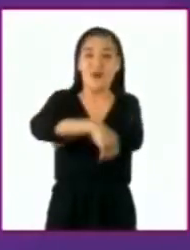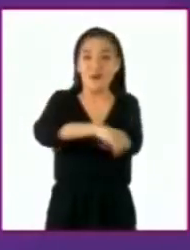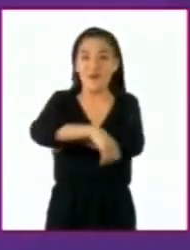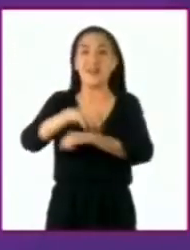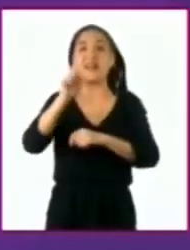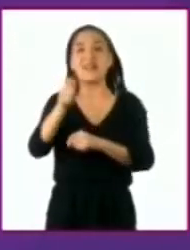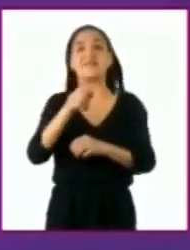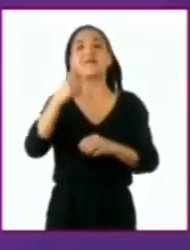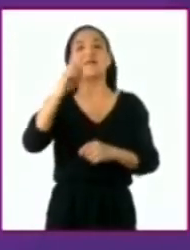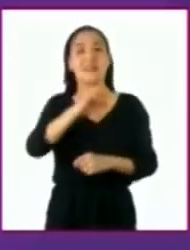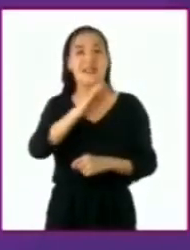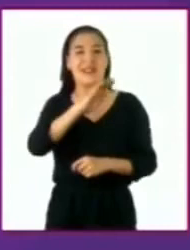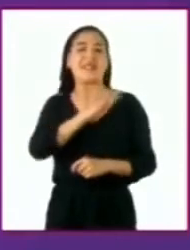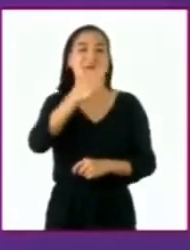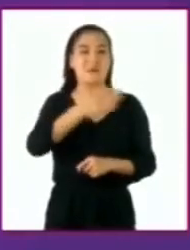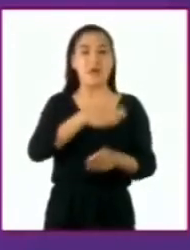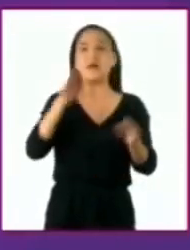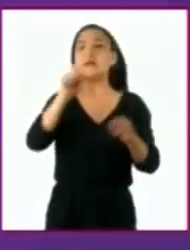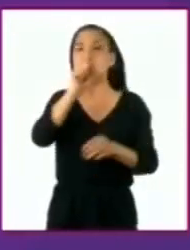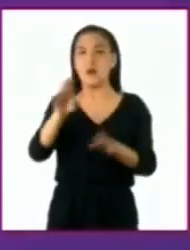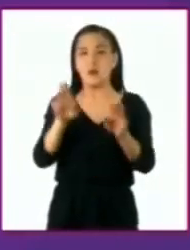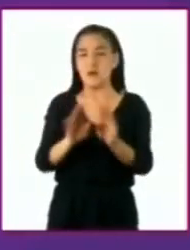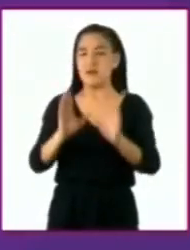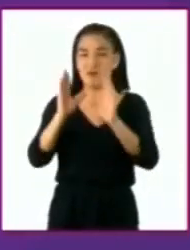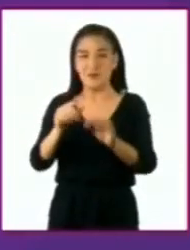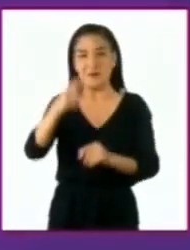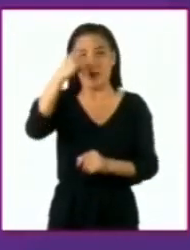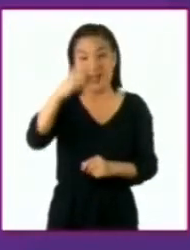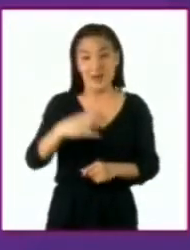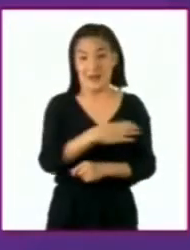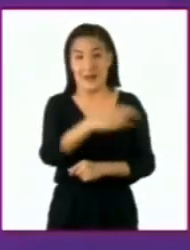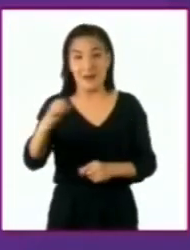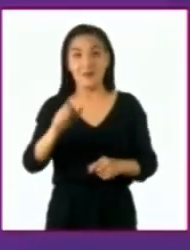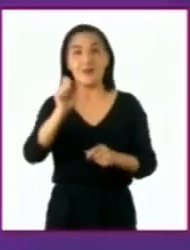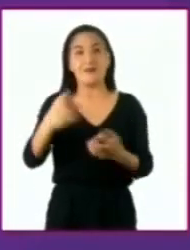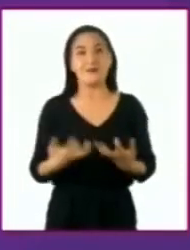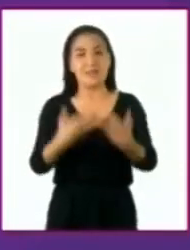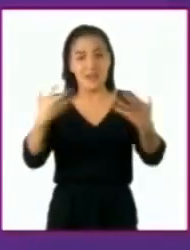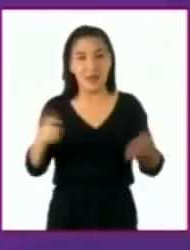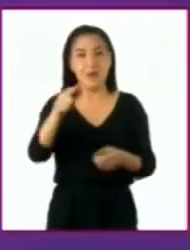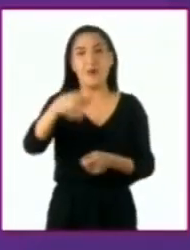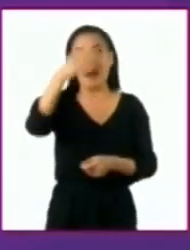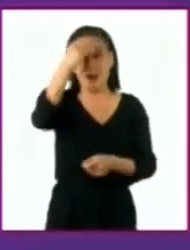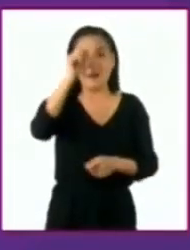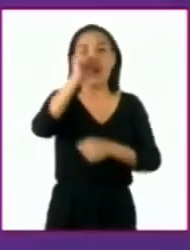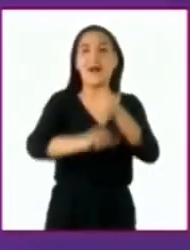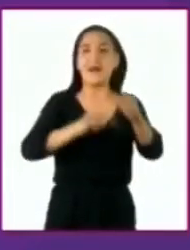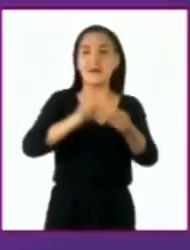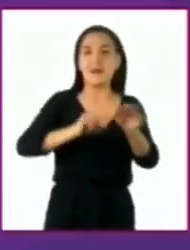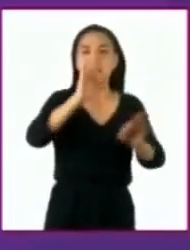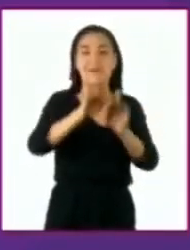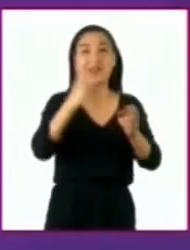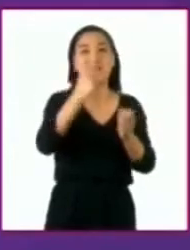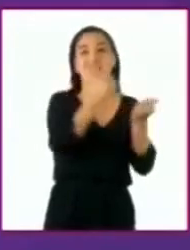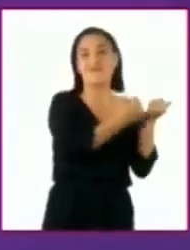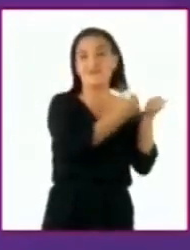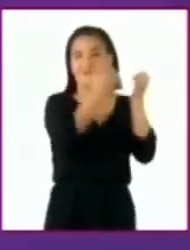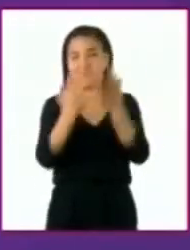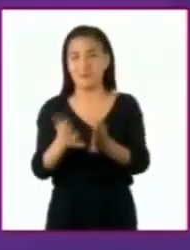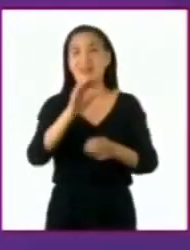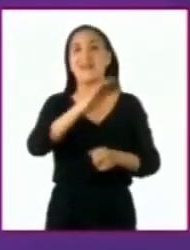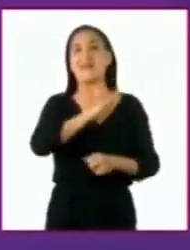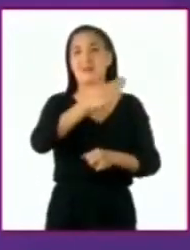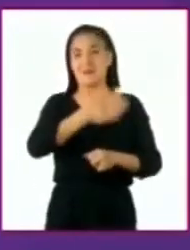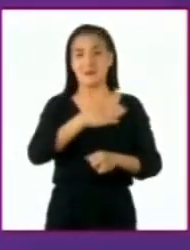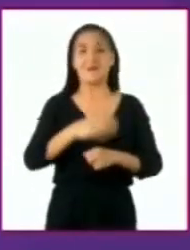y a la crianza de huertas y de animales que habían traído los españoles. La conquista